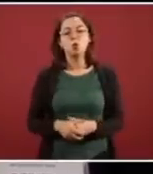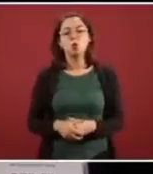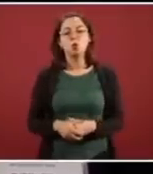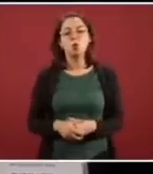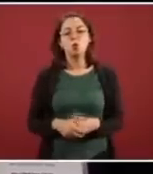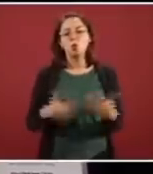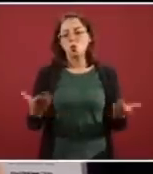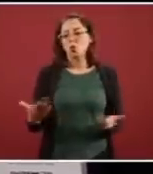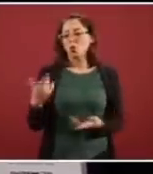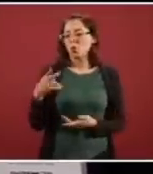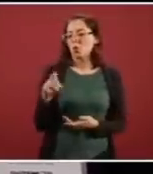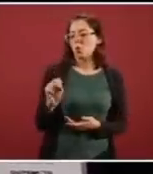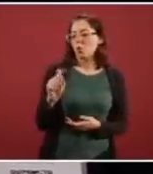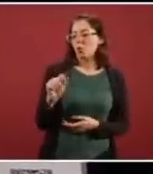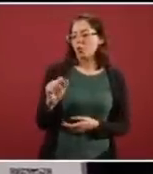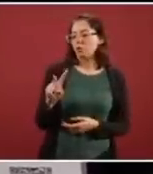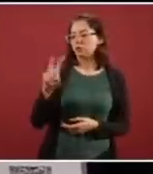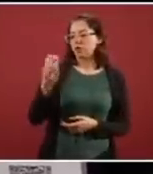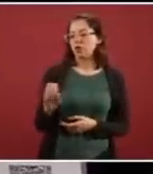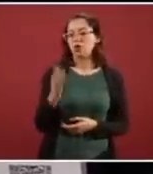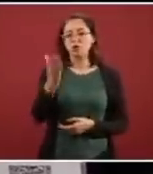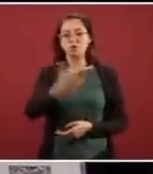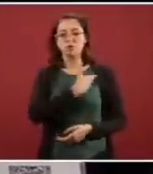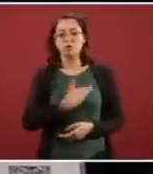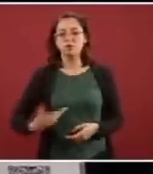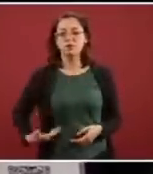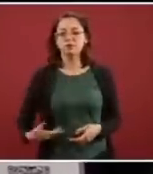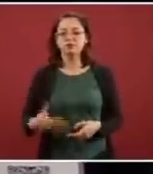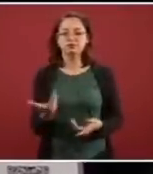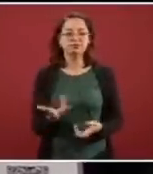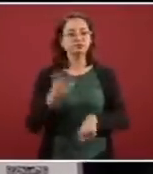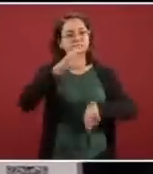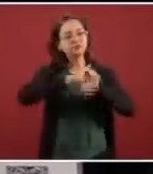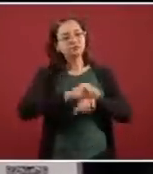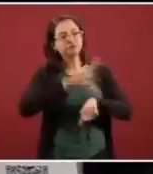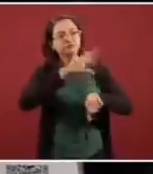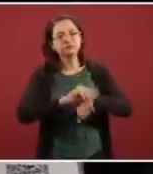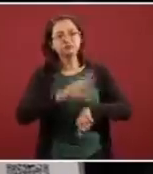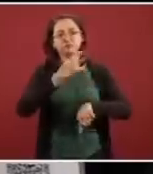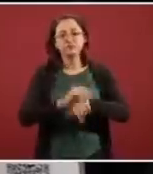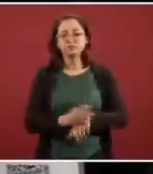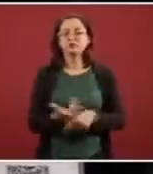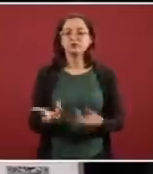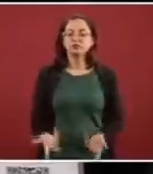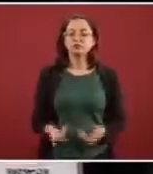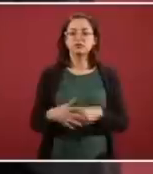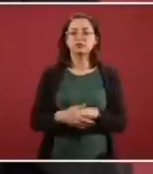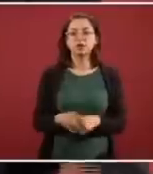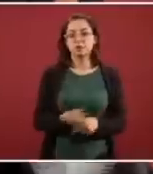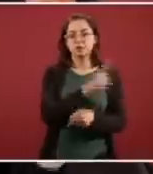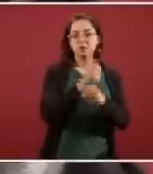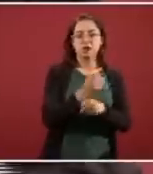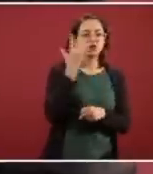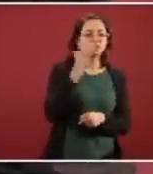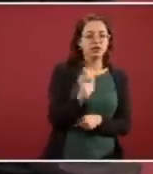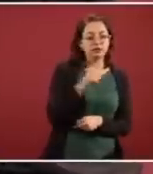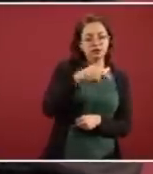a Gustavo de Hoyos, que dice que usted es el presidente que más ha cedido ante Estados Unidos desde Santana? Pues que